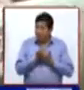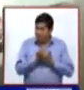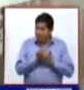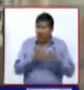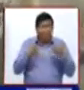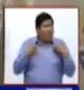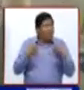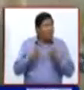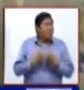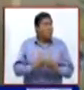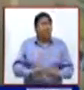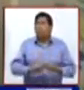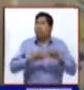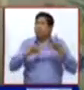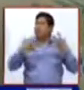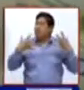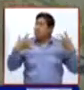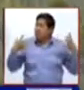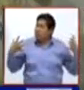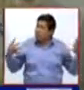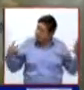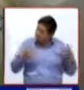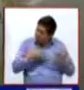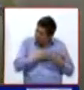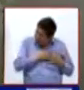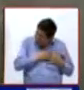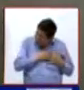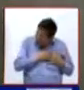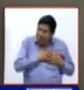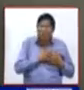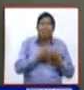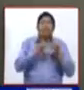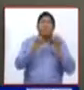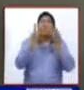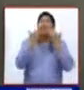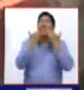tienen un grande corazón de oro.